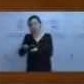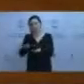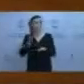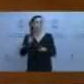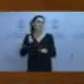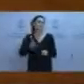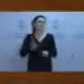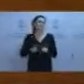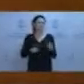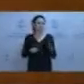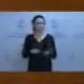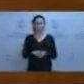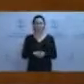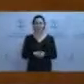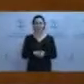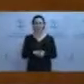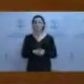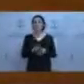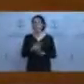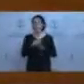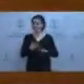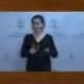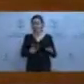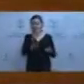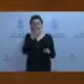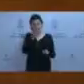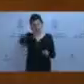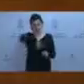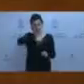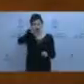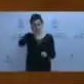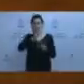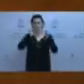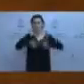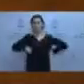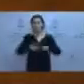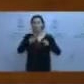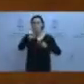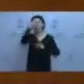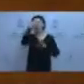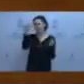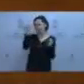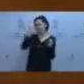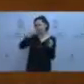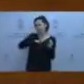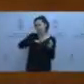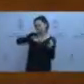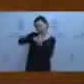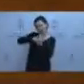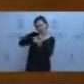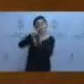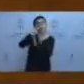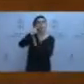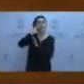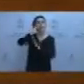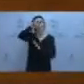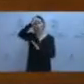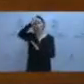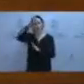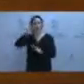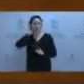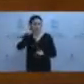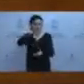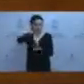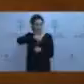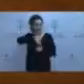acostumbra a hacer. Y, por lo tanto, si nosotros no sabemos qué es concertación social, enseñe usted a los que no saben. Estamos aquí